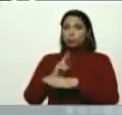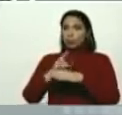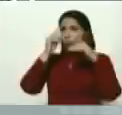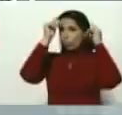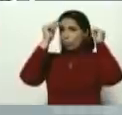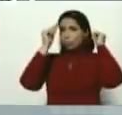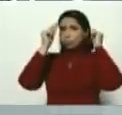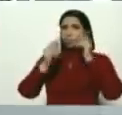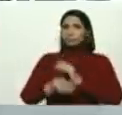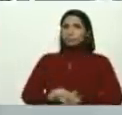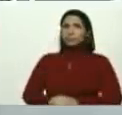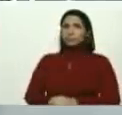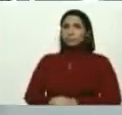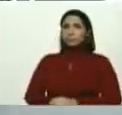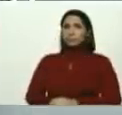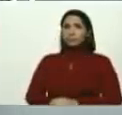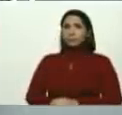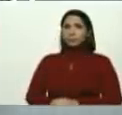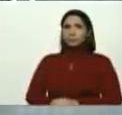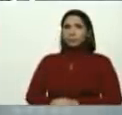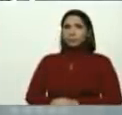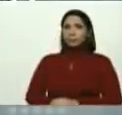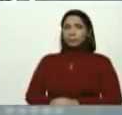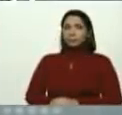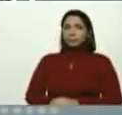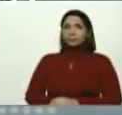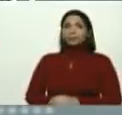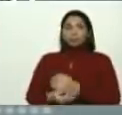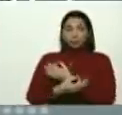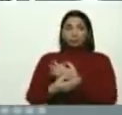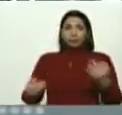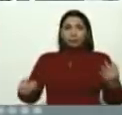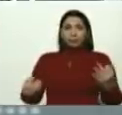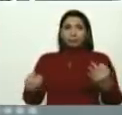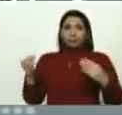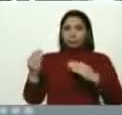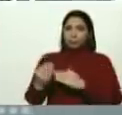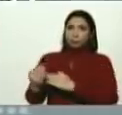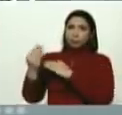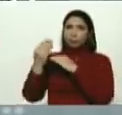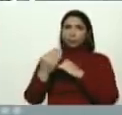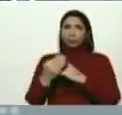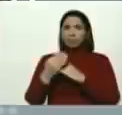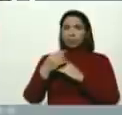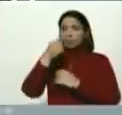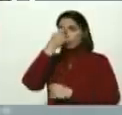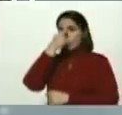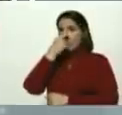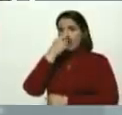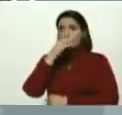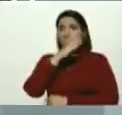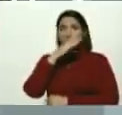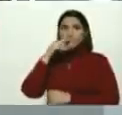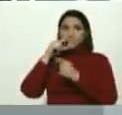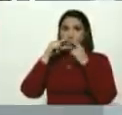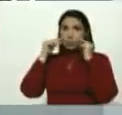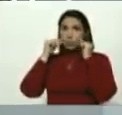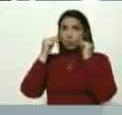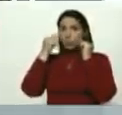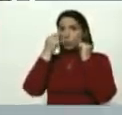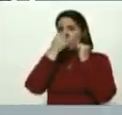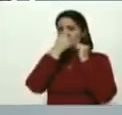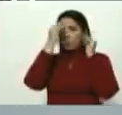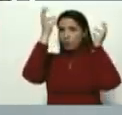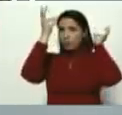gorrito. Y ahí está usted perfectamente protegido. Tiene protegido la nariz, la boca, los ojos y el